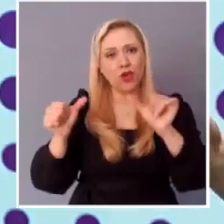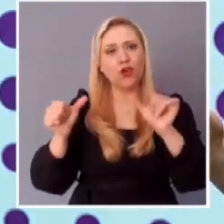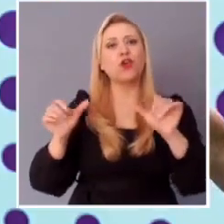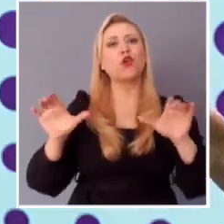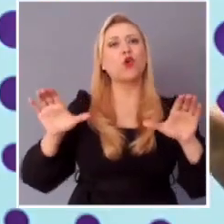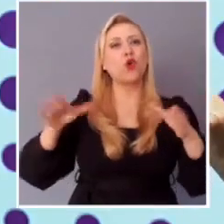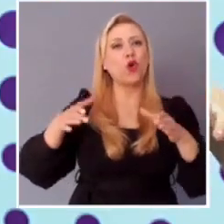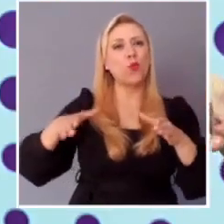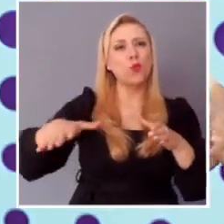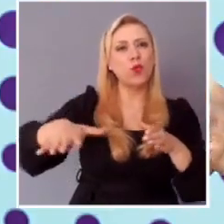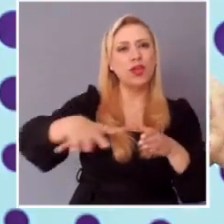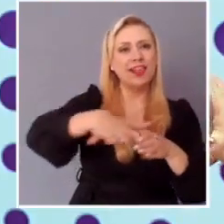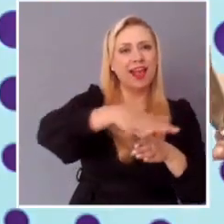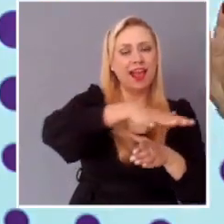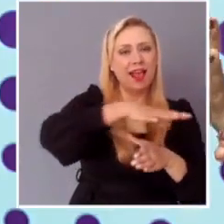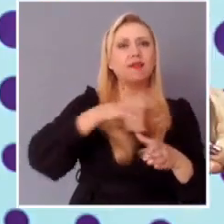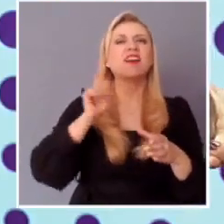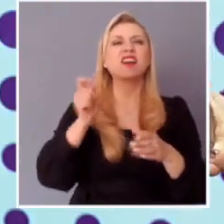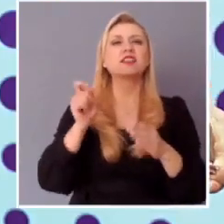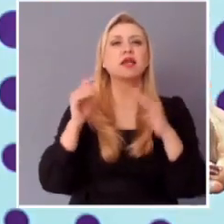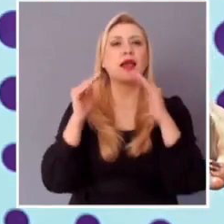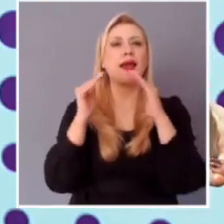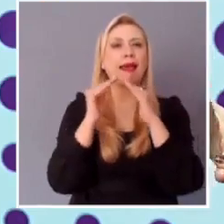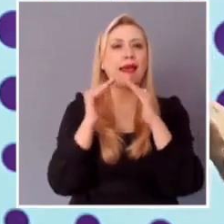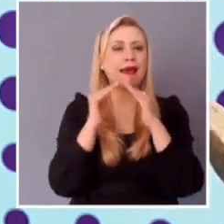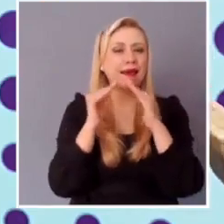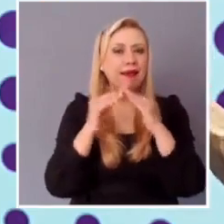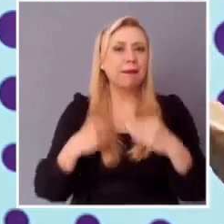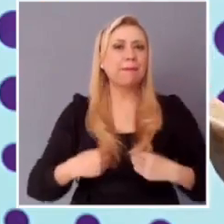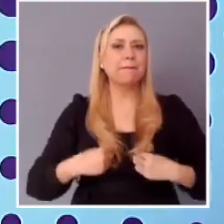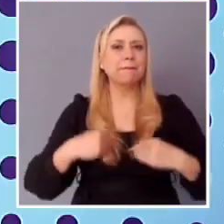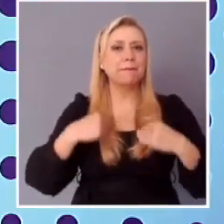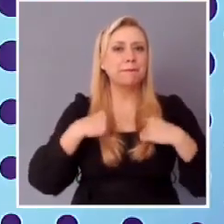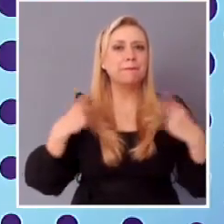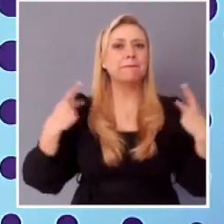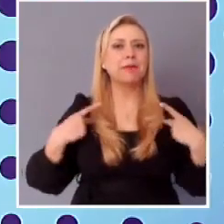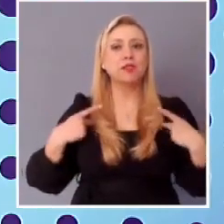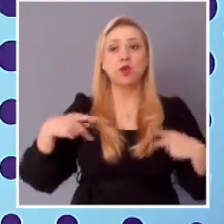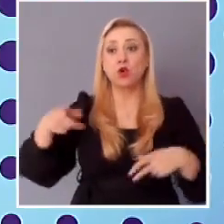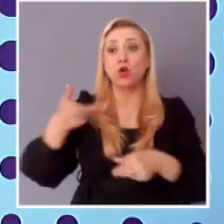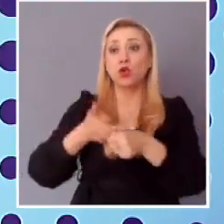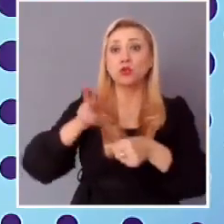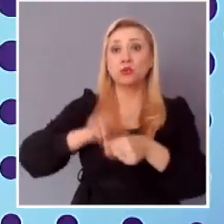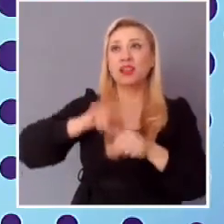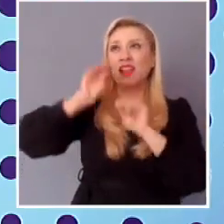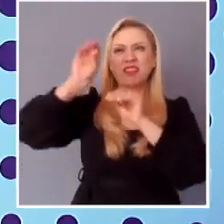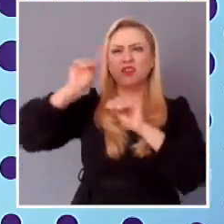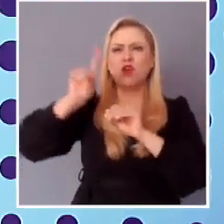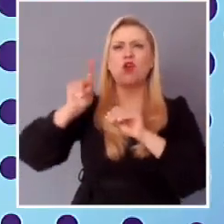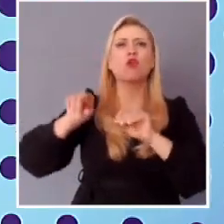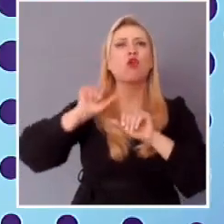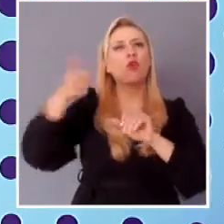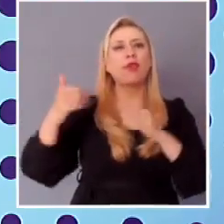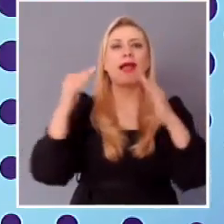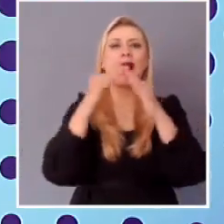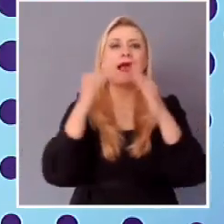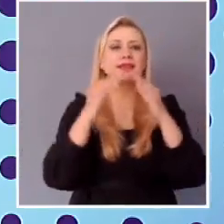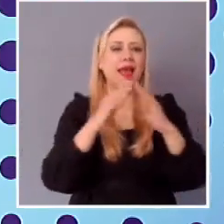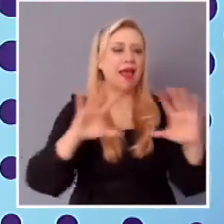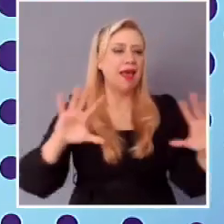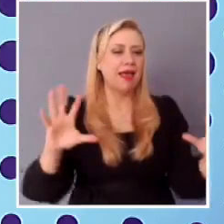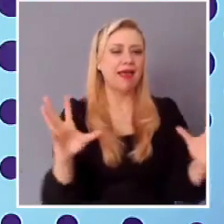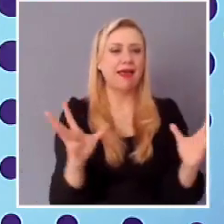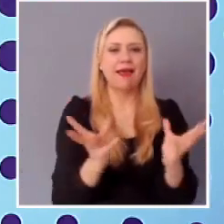la comunidad implican vivienda para las personas que están institucionalizadas, implican también opciones educativas, opciones de